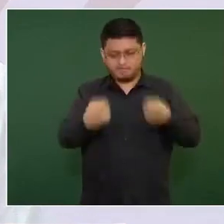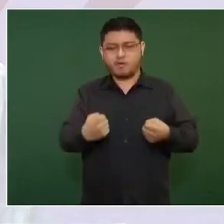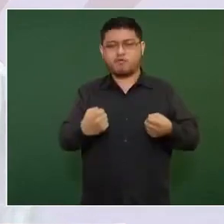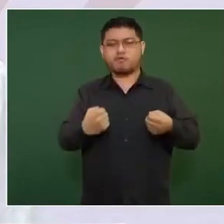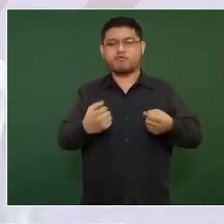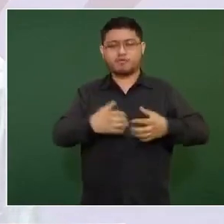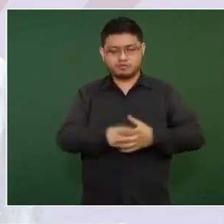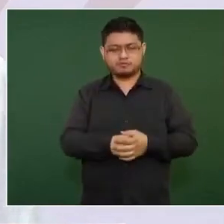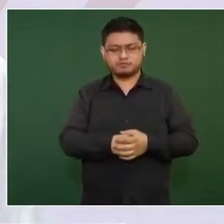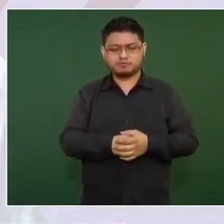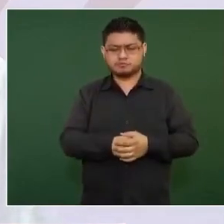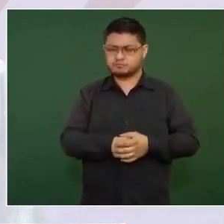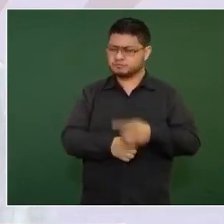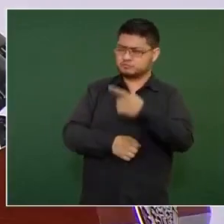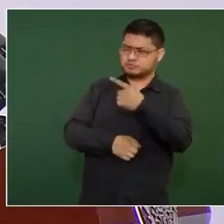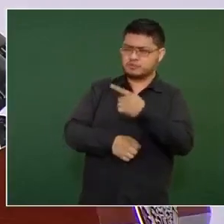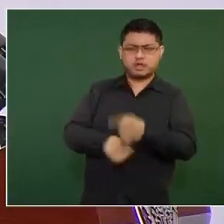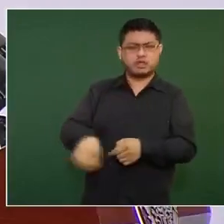Zoé Robledo,